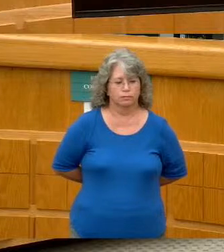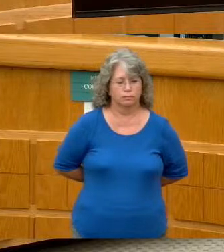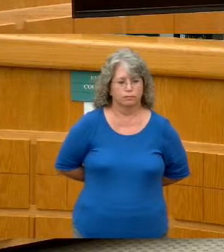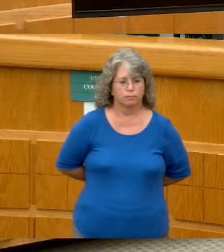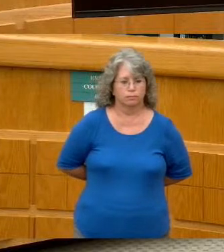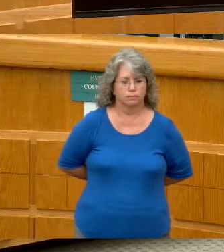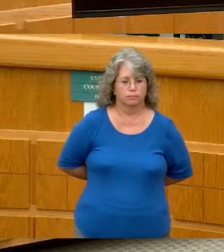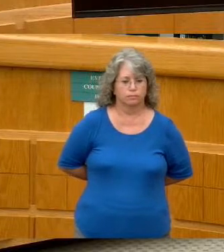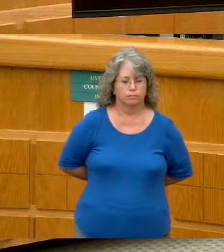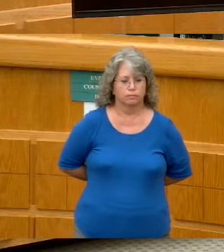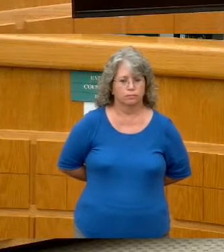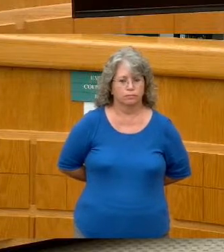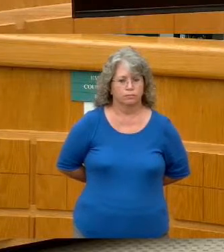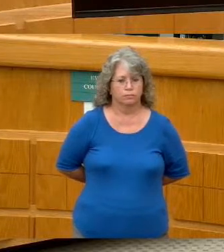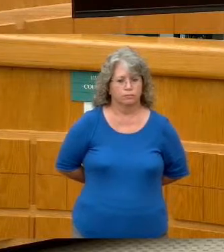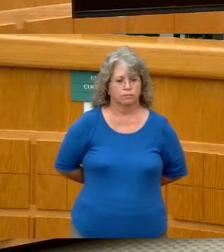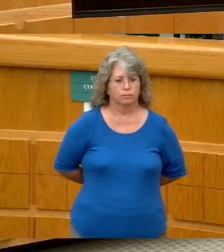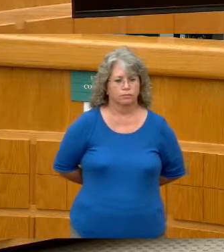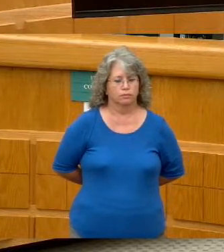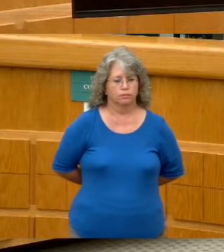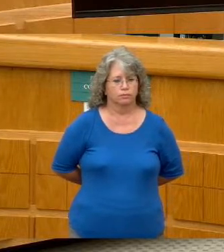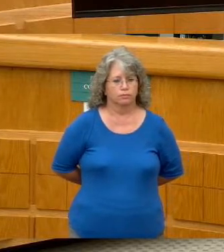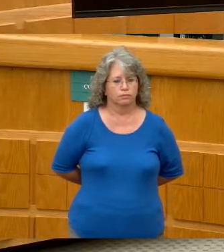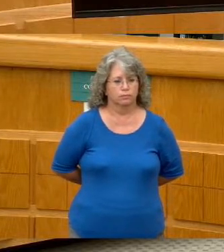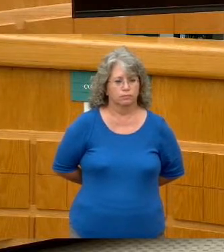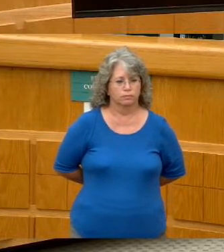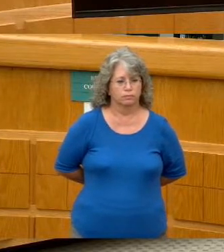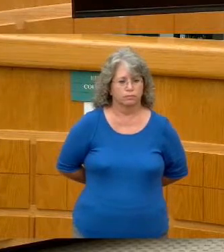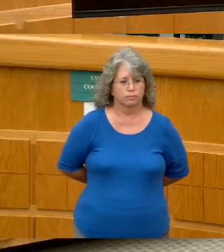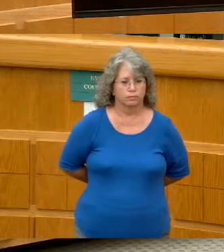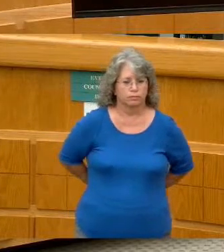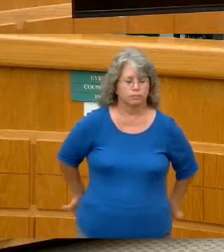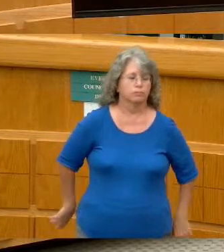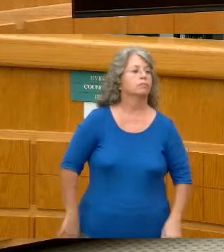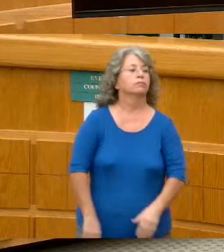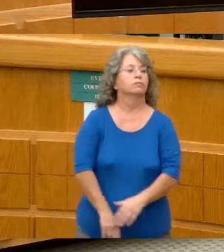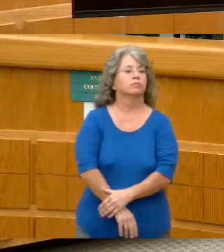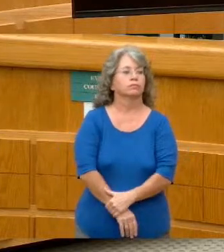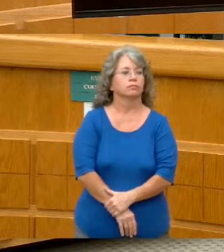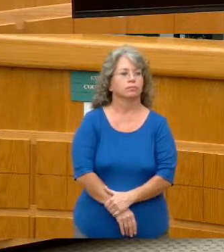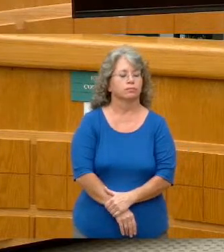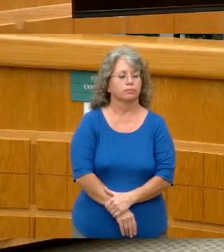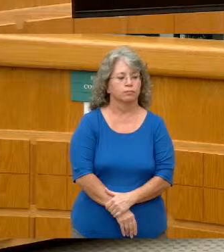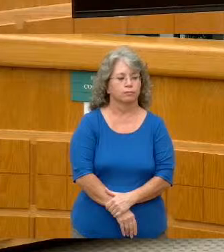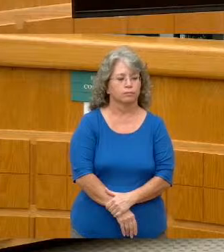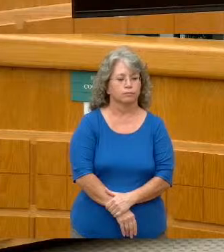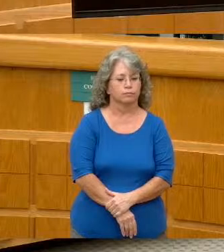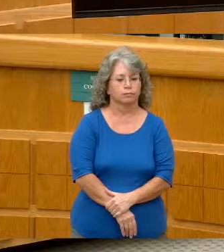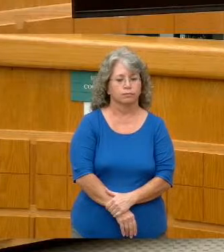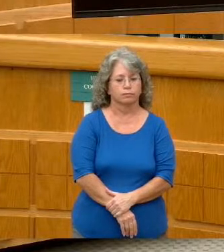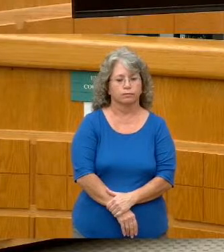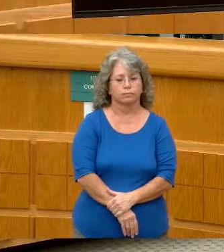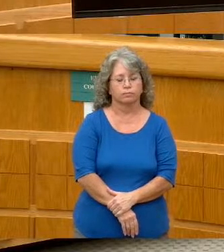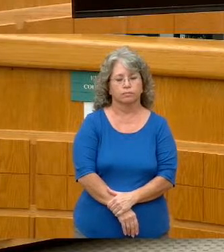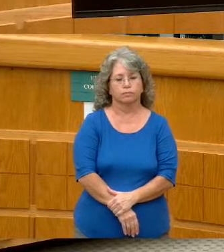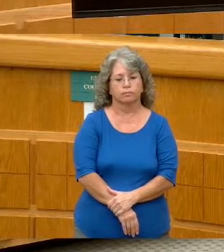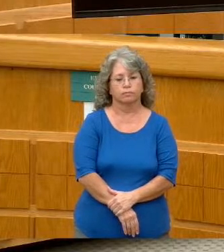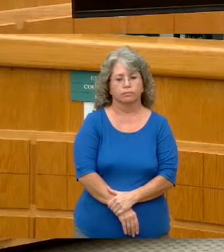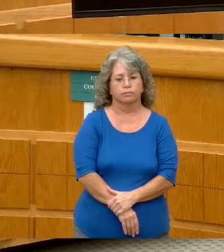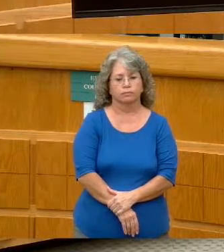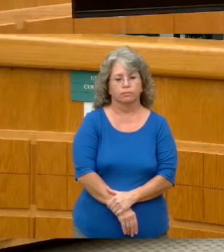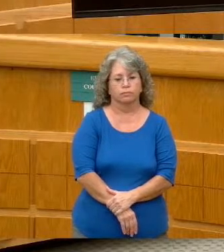personas basado en localizadores por celulares, la última semana de agosto se reportaron 49.774 visitantes en nuestra